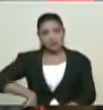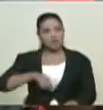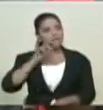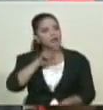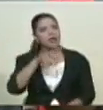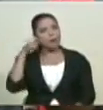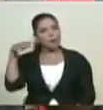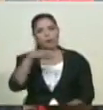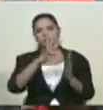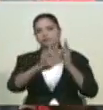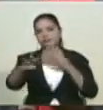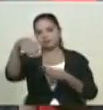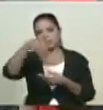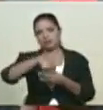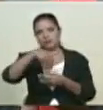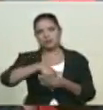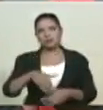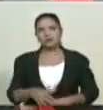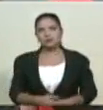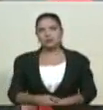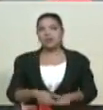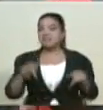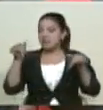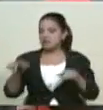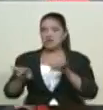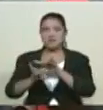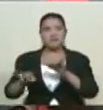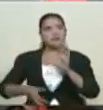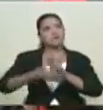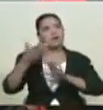calle. Recorrido,